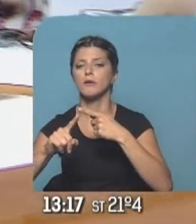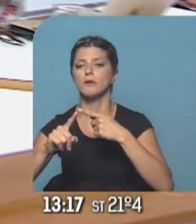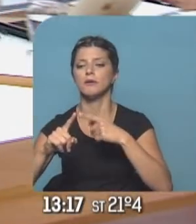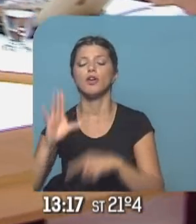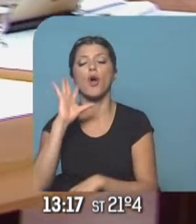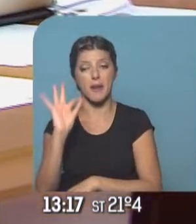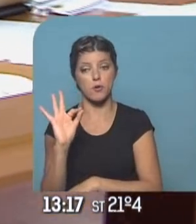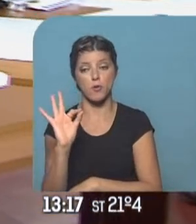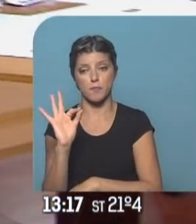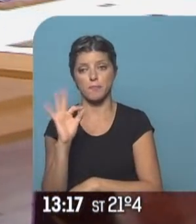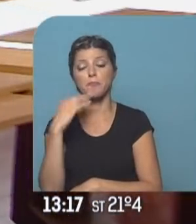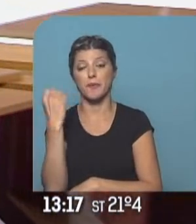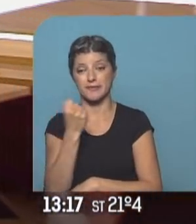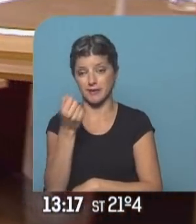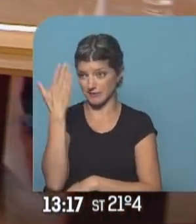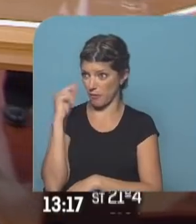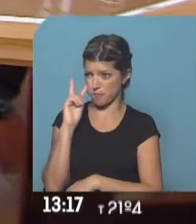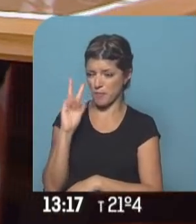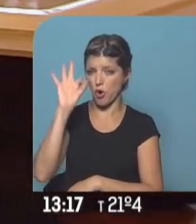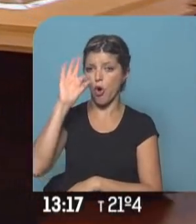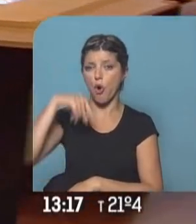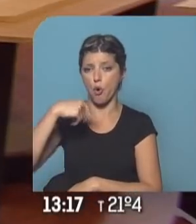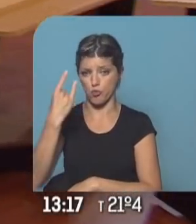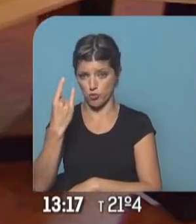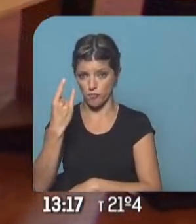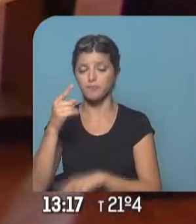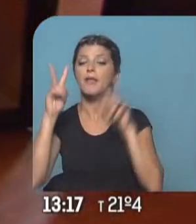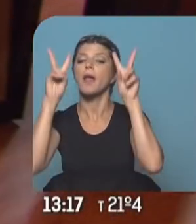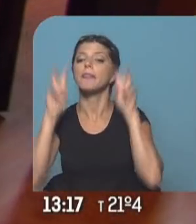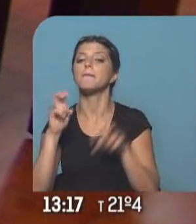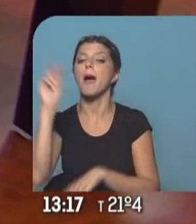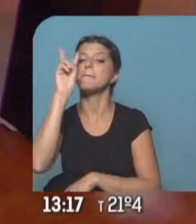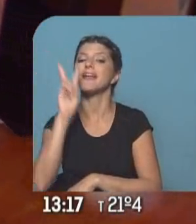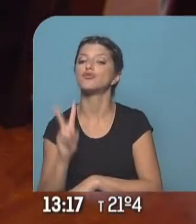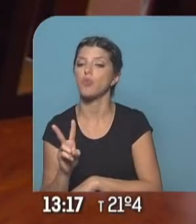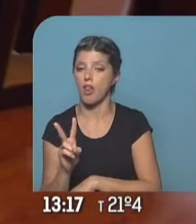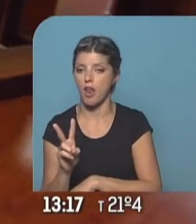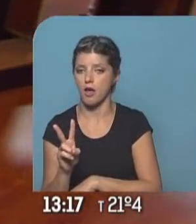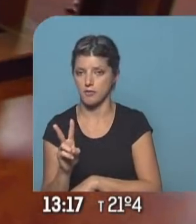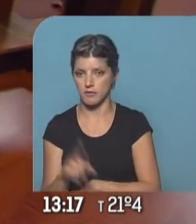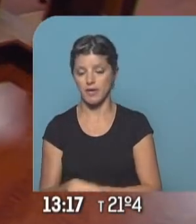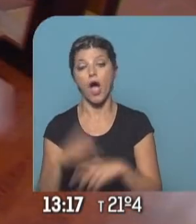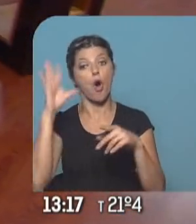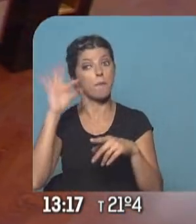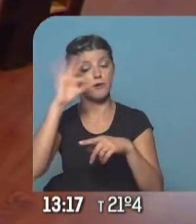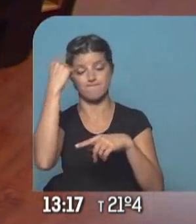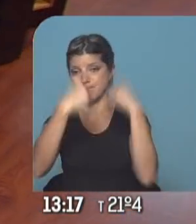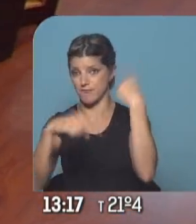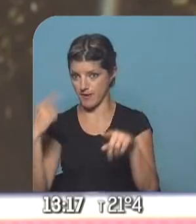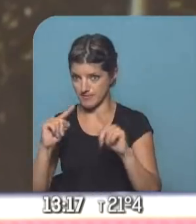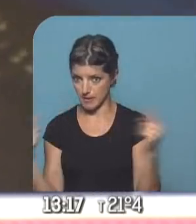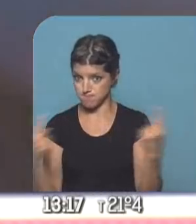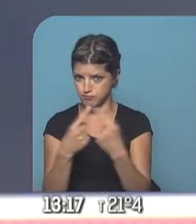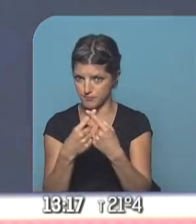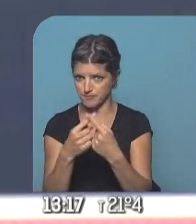toda la región, como vimos en Naciones Unidas recientemente, que es el tema de Venezuela, que divide aguas muy fuertemente. Hablabas de crisis